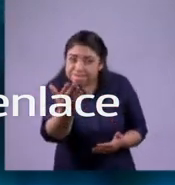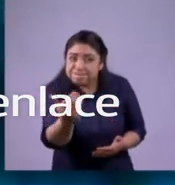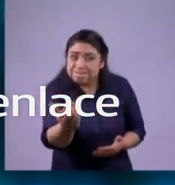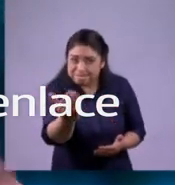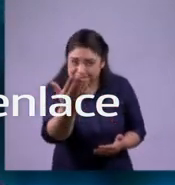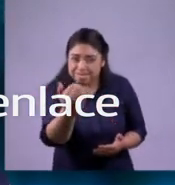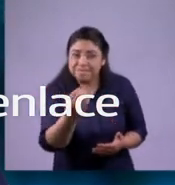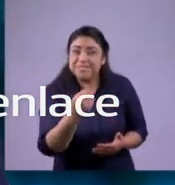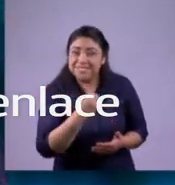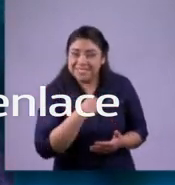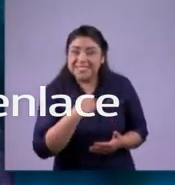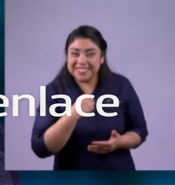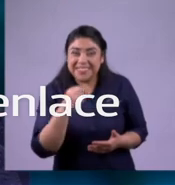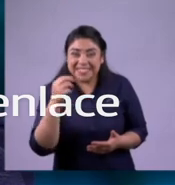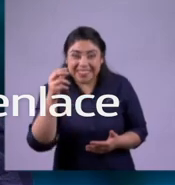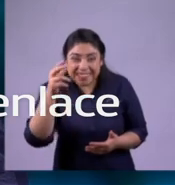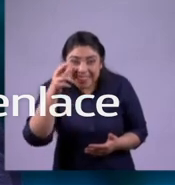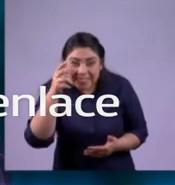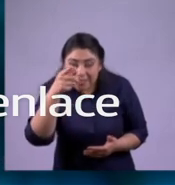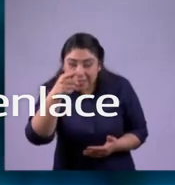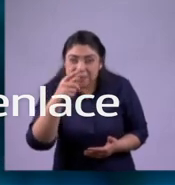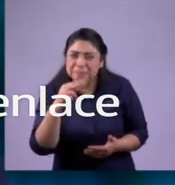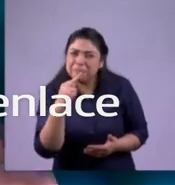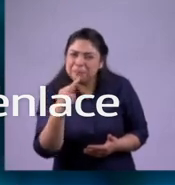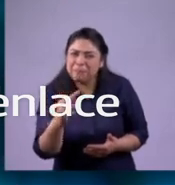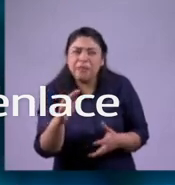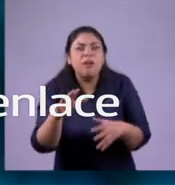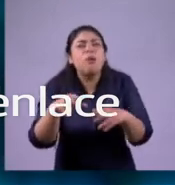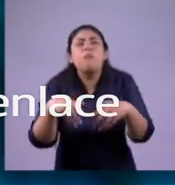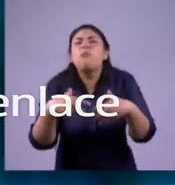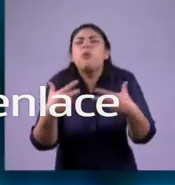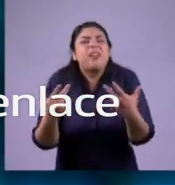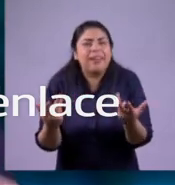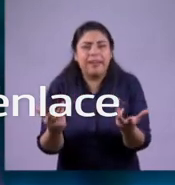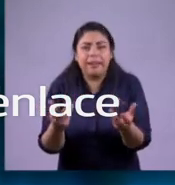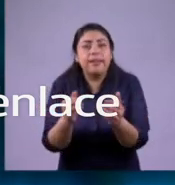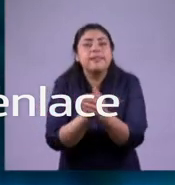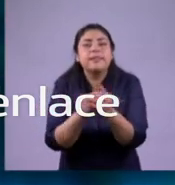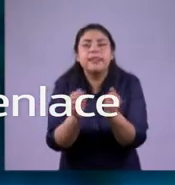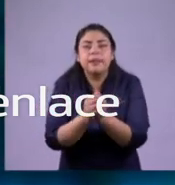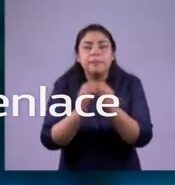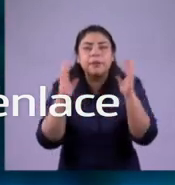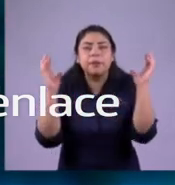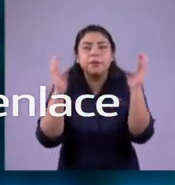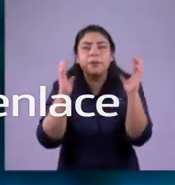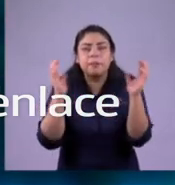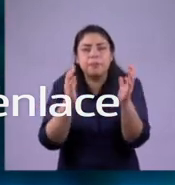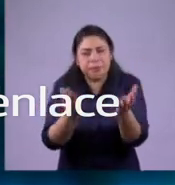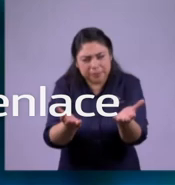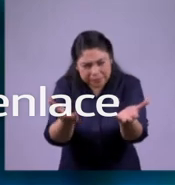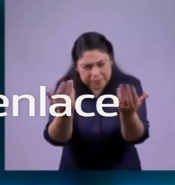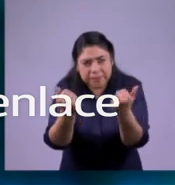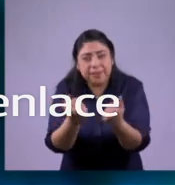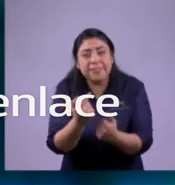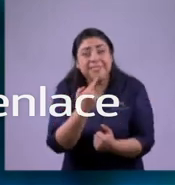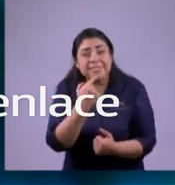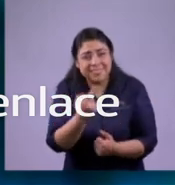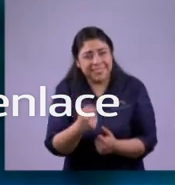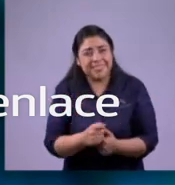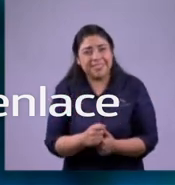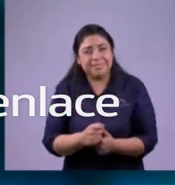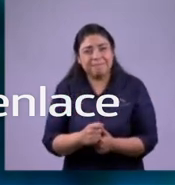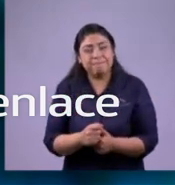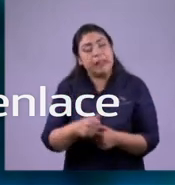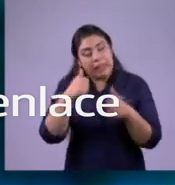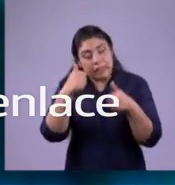porque te afanas te lo estoy preguntando quiero saber qué es lo que te provoca yo pienso que es un buen momento para decirle adiós